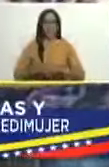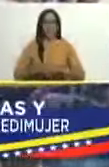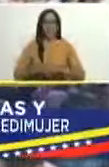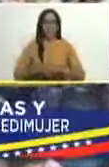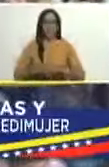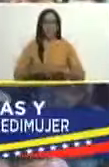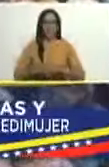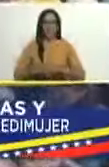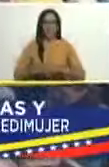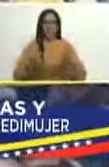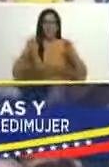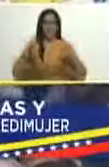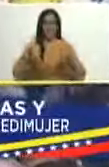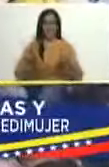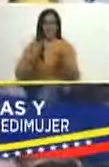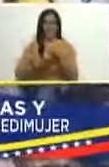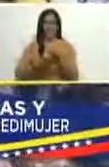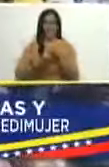Aquí está Cilia.